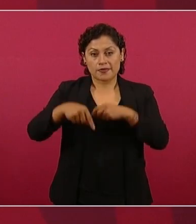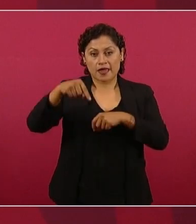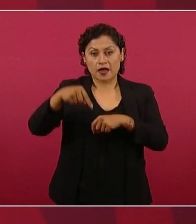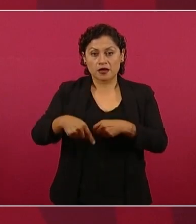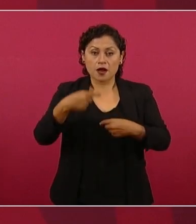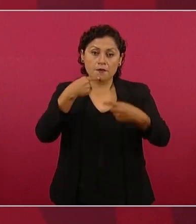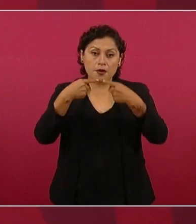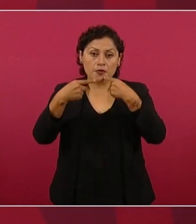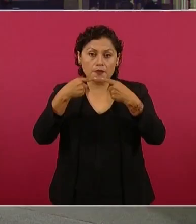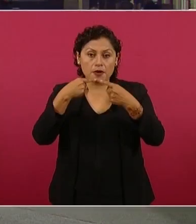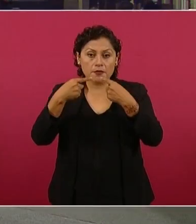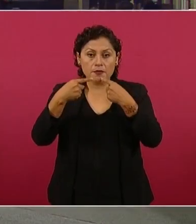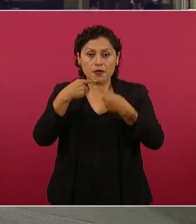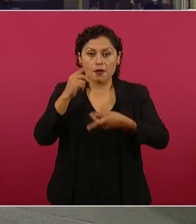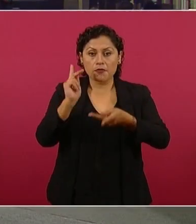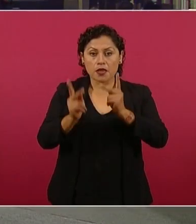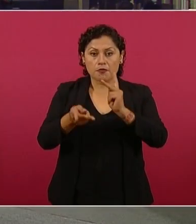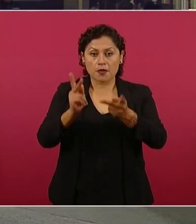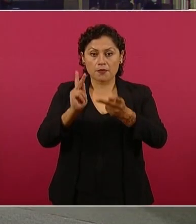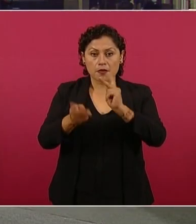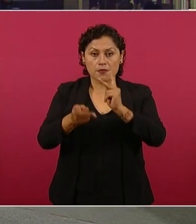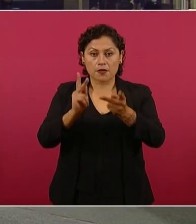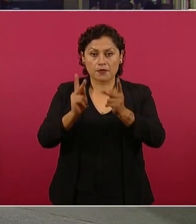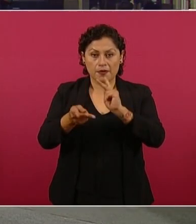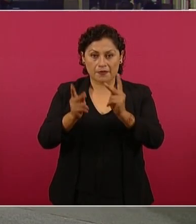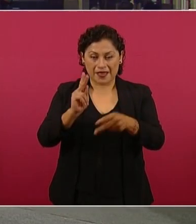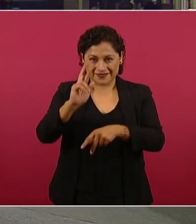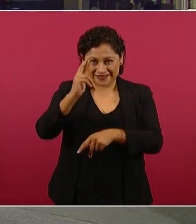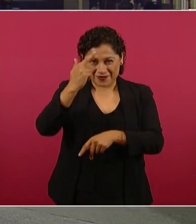Se prolongó y apenas si llegué